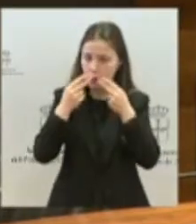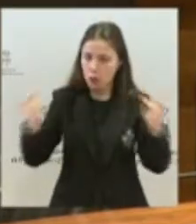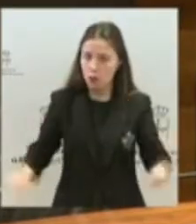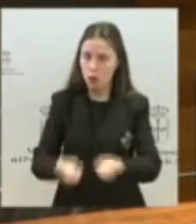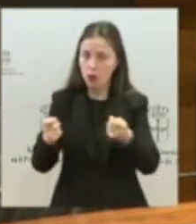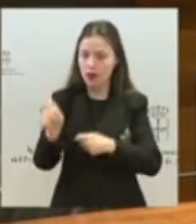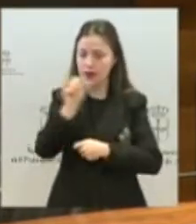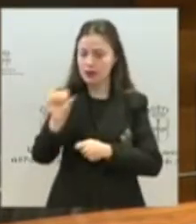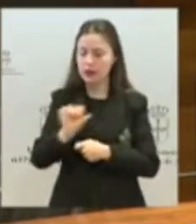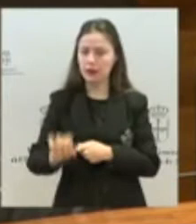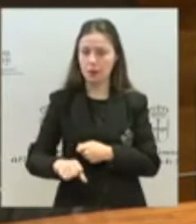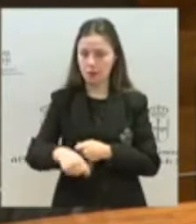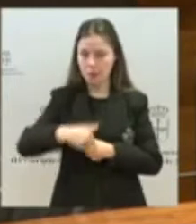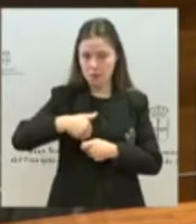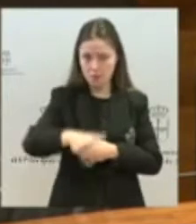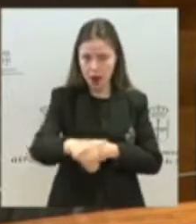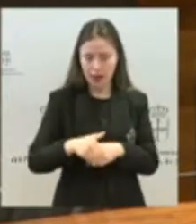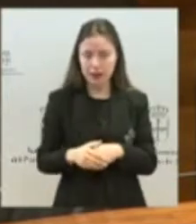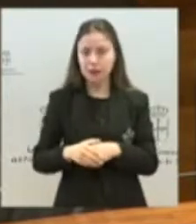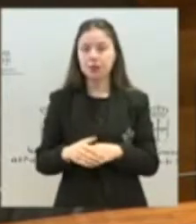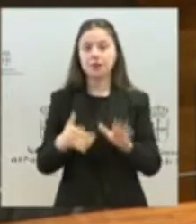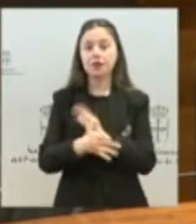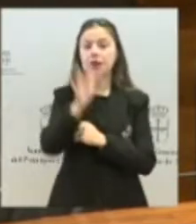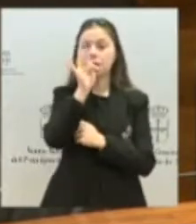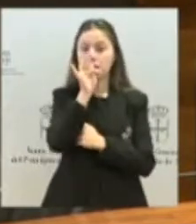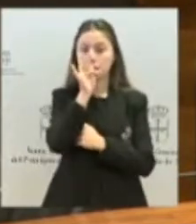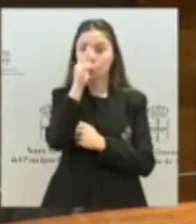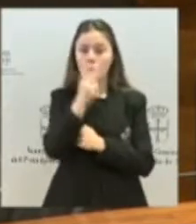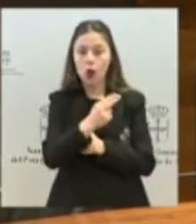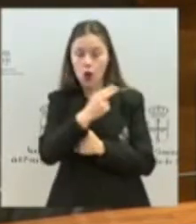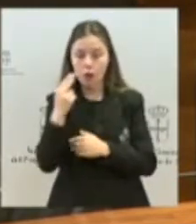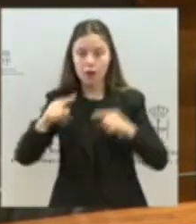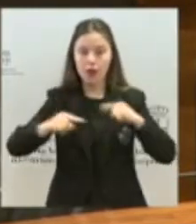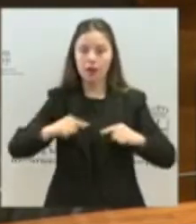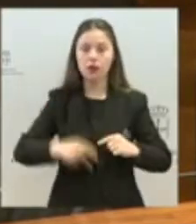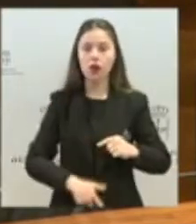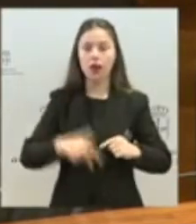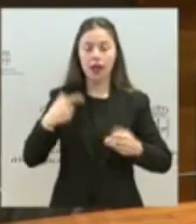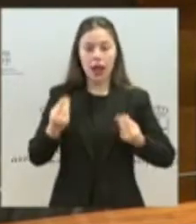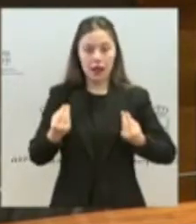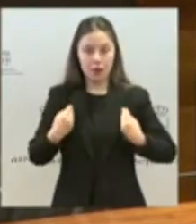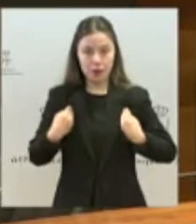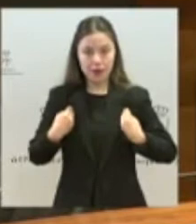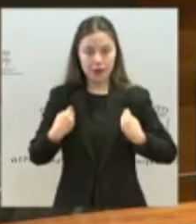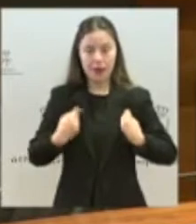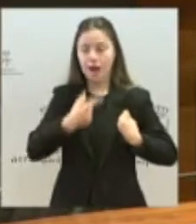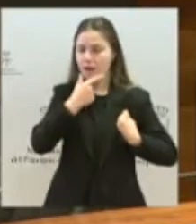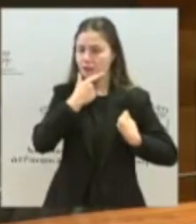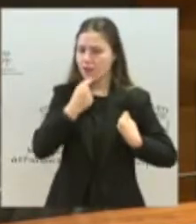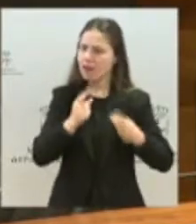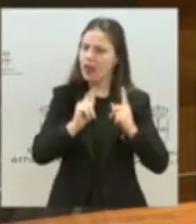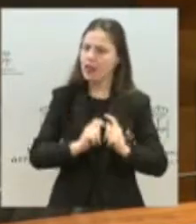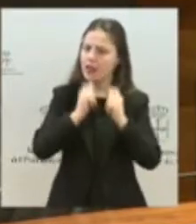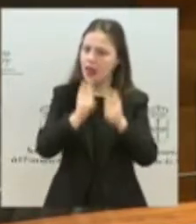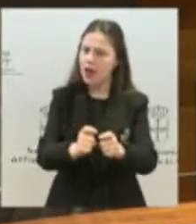un compromiso del director general de Vivienda que facilitará de manera individualizada a los vecinos y vecinas afectadas